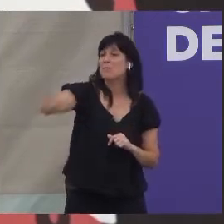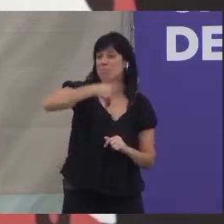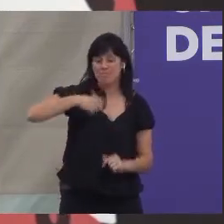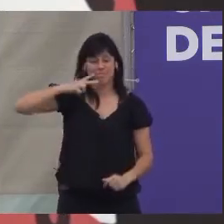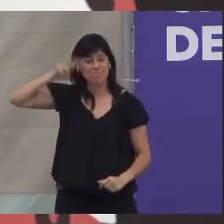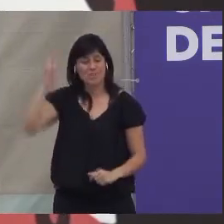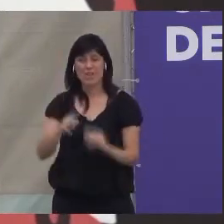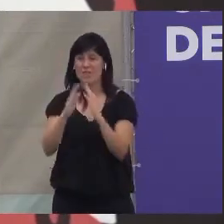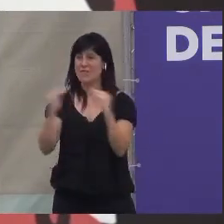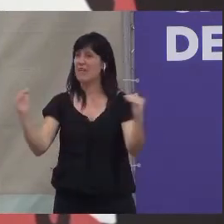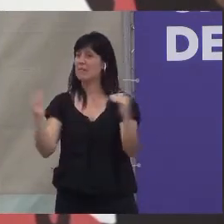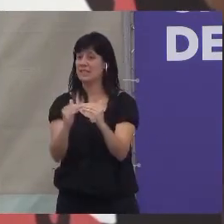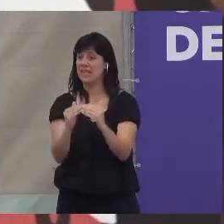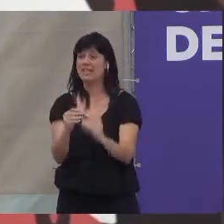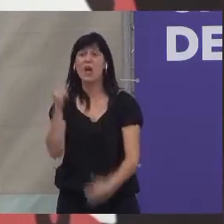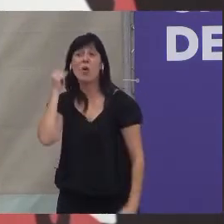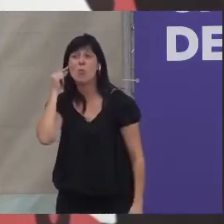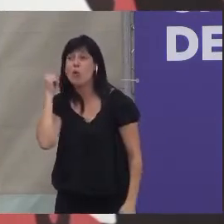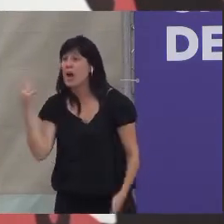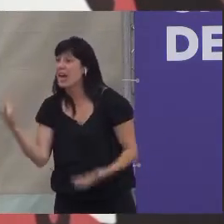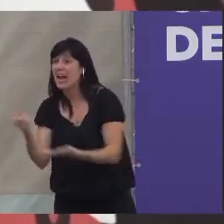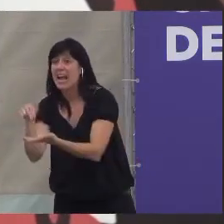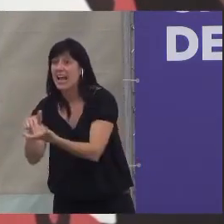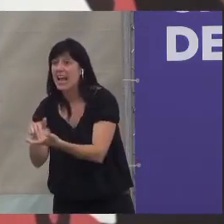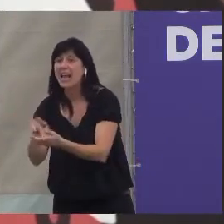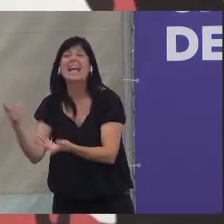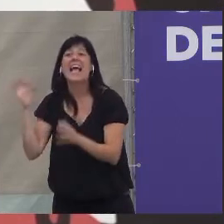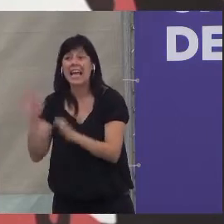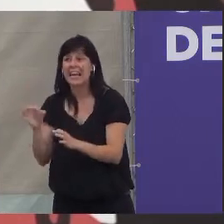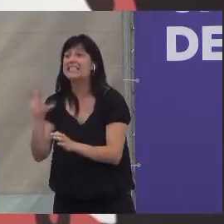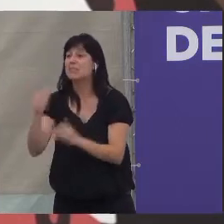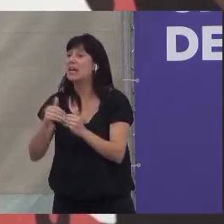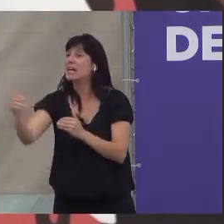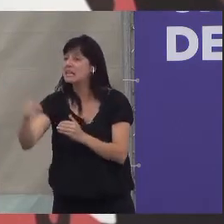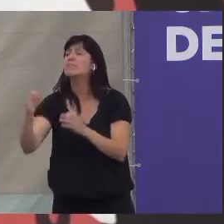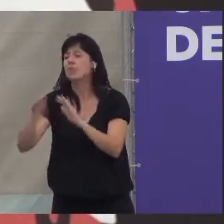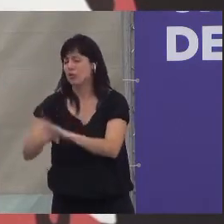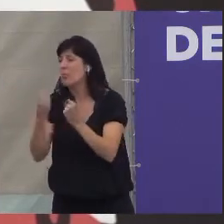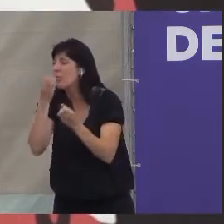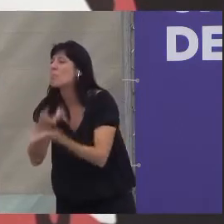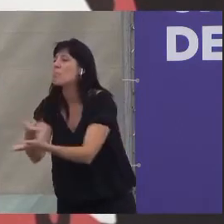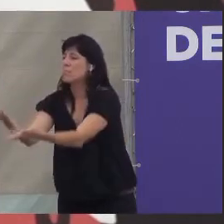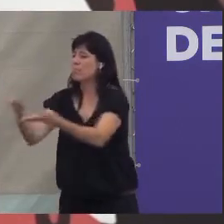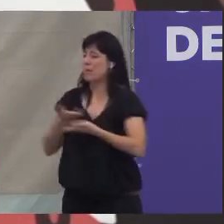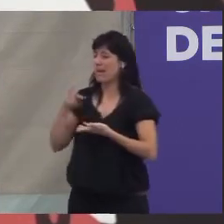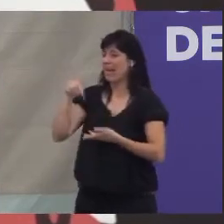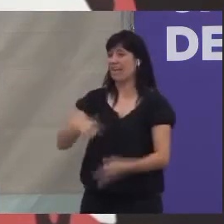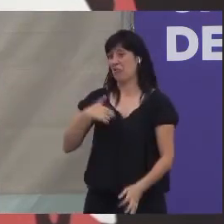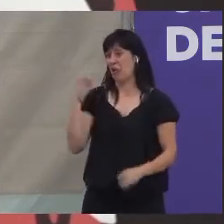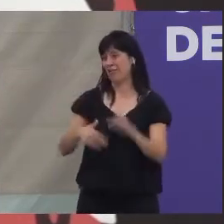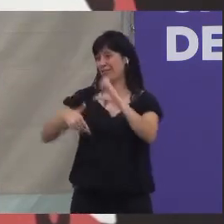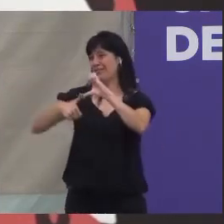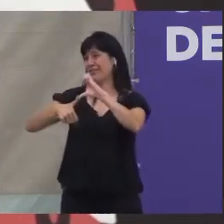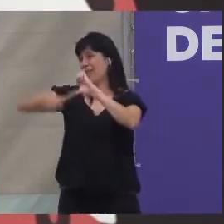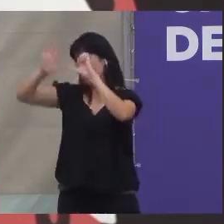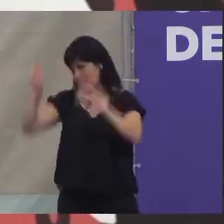feministas. Toda mujer es y será bienvenida en esta lucha. Yo, como sudaca, como mujer